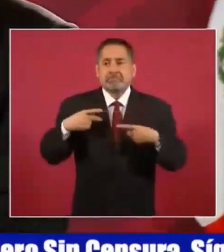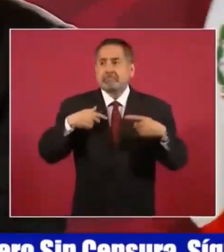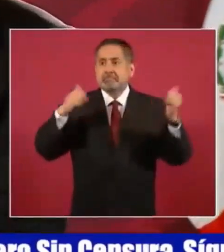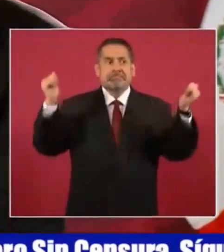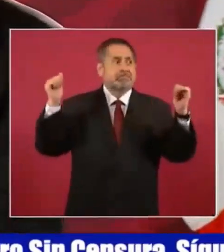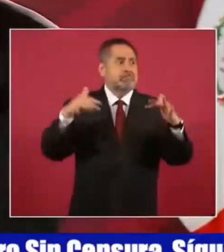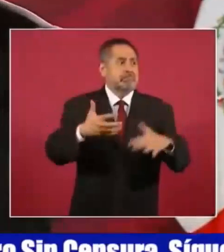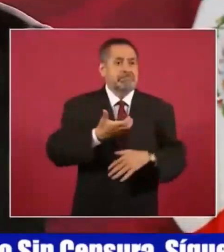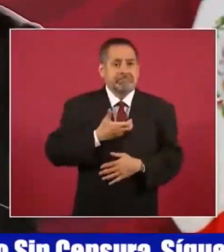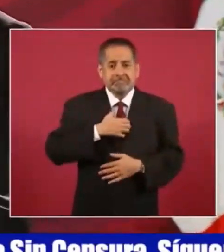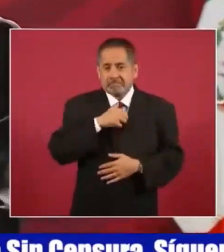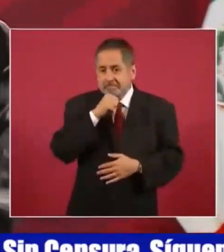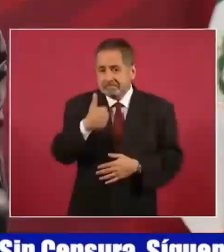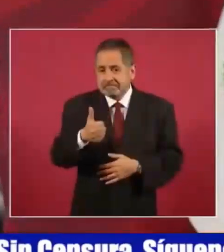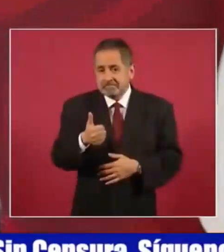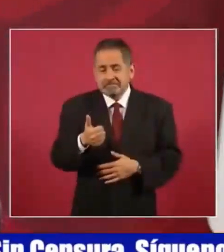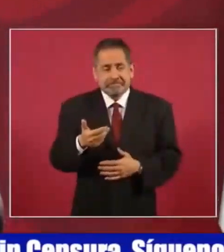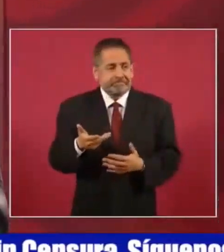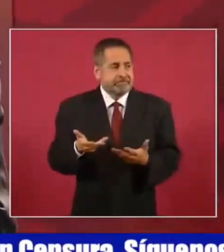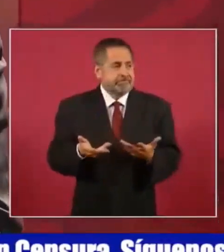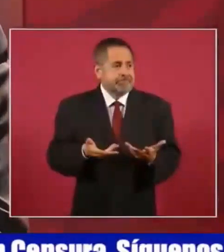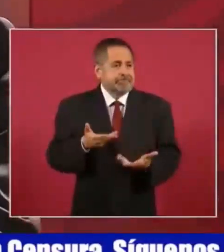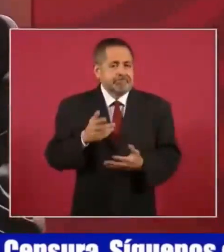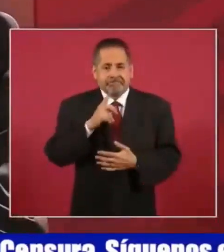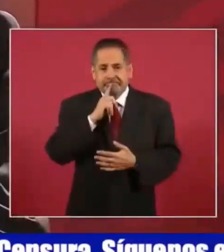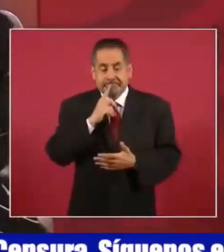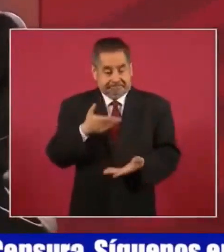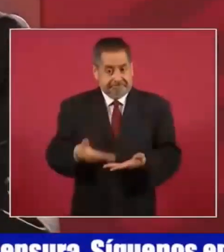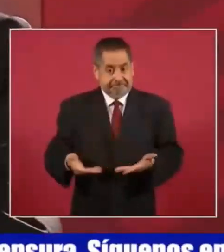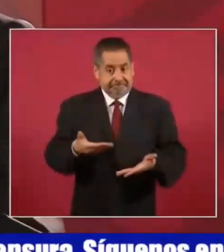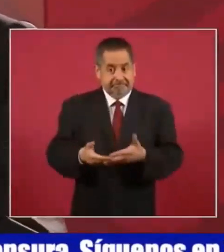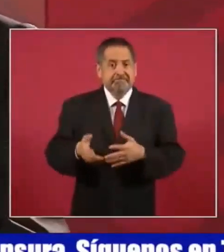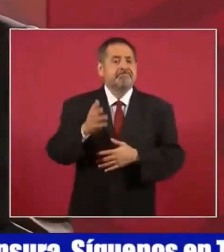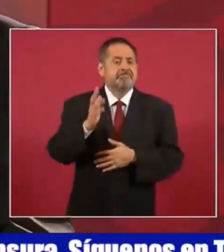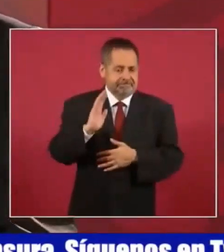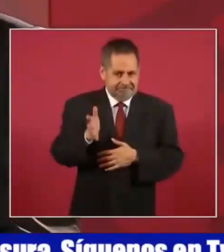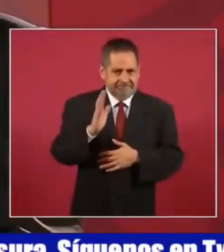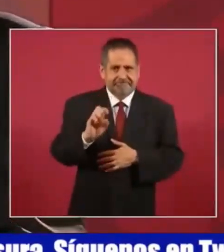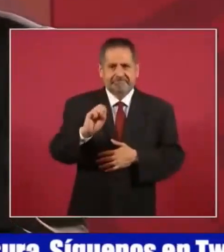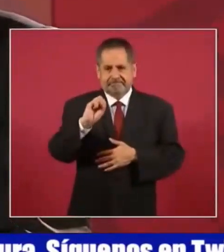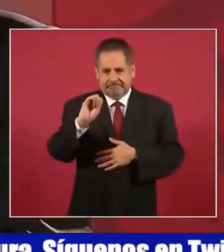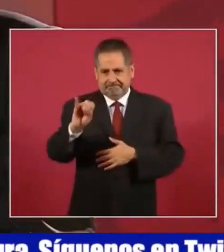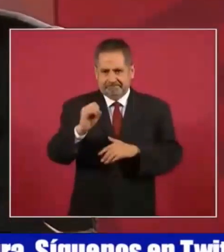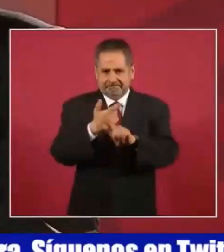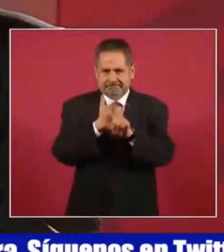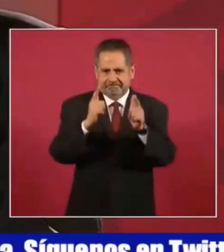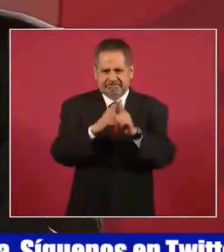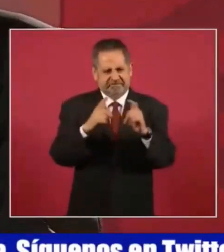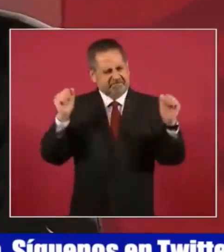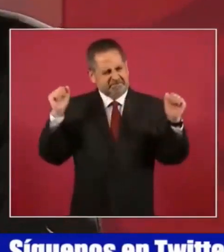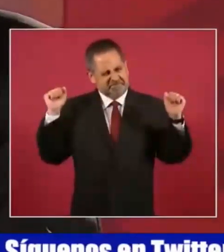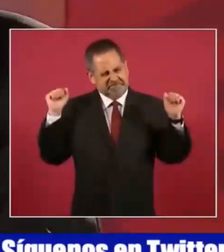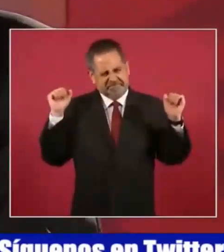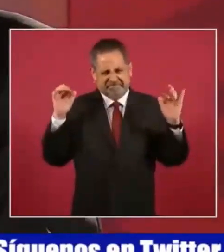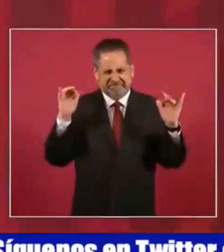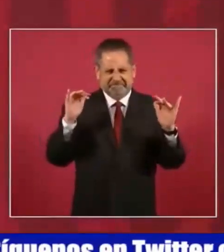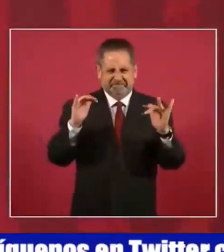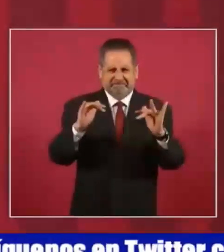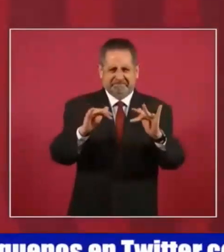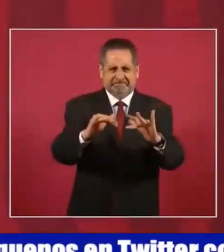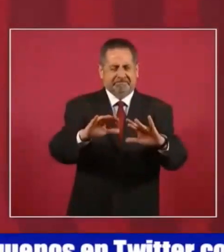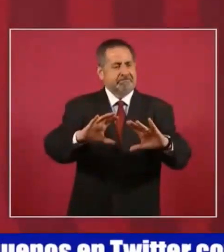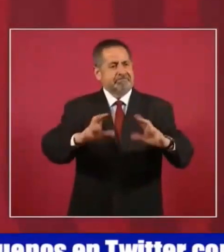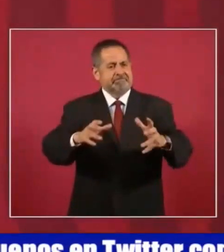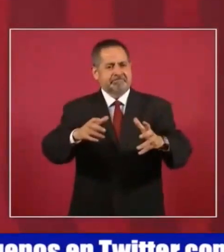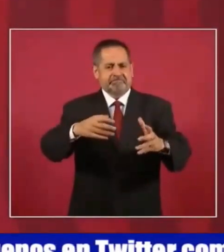más. Y el decir, me equivoqué, es un paso muy valiente y además